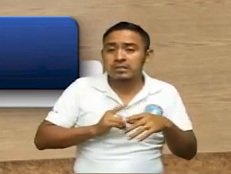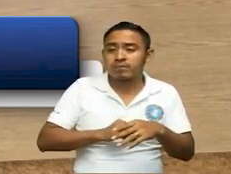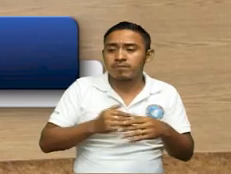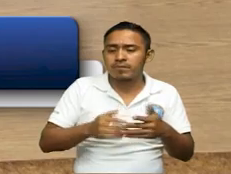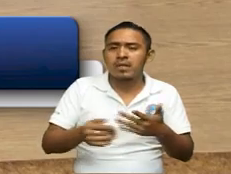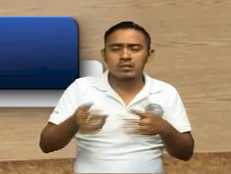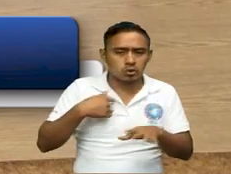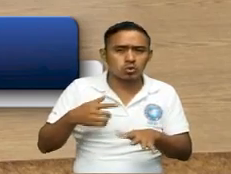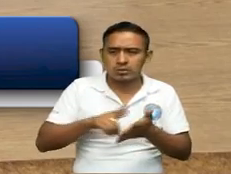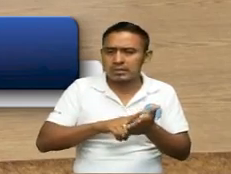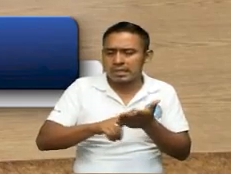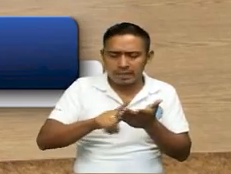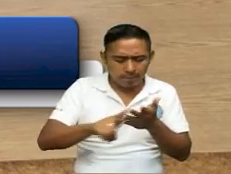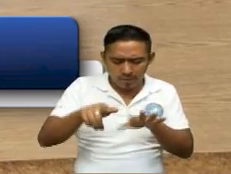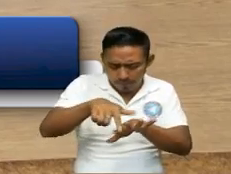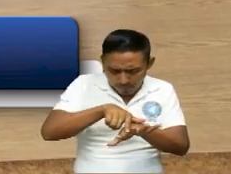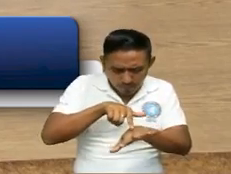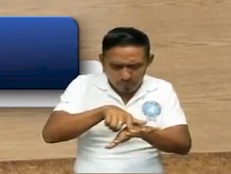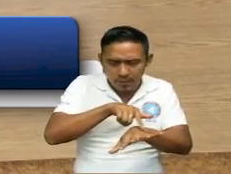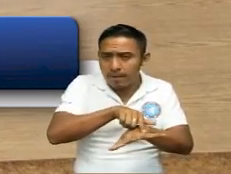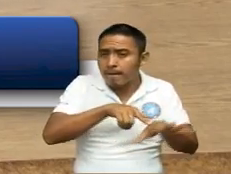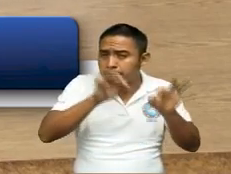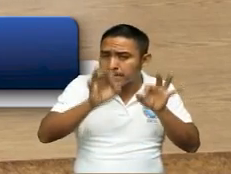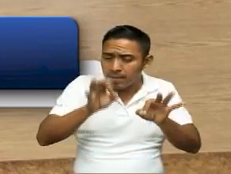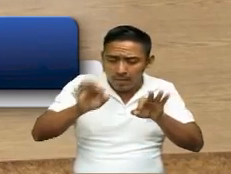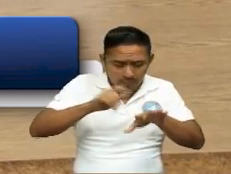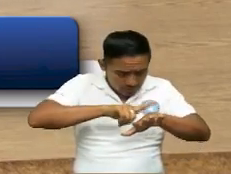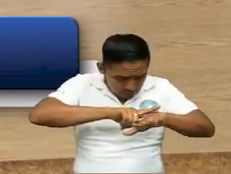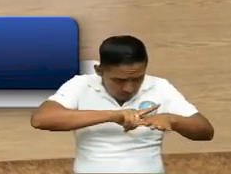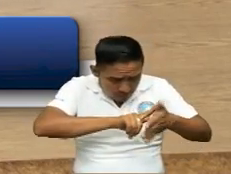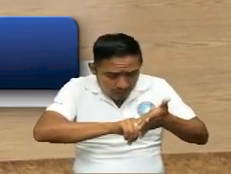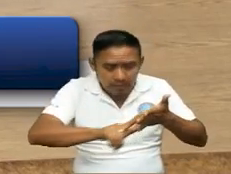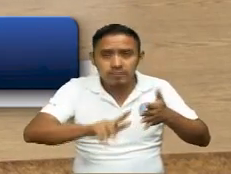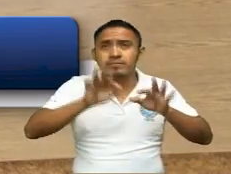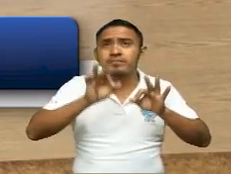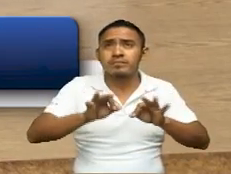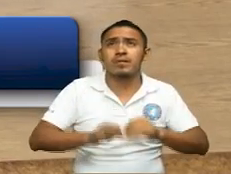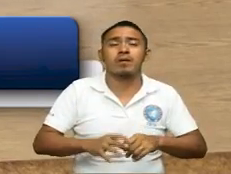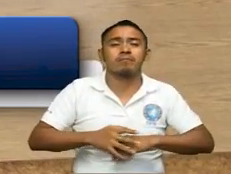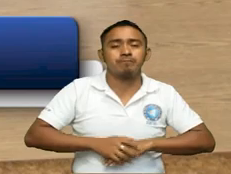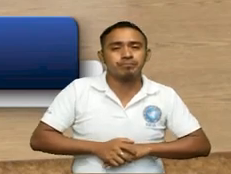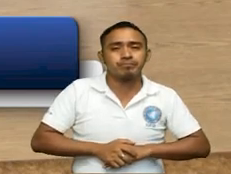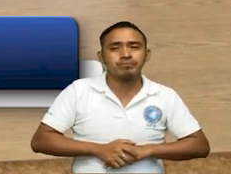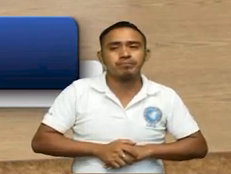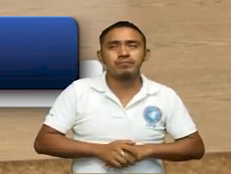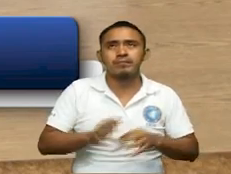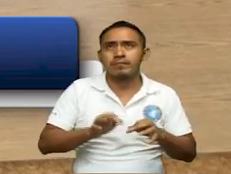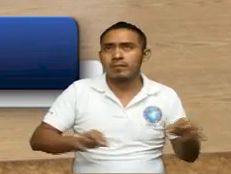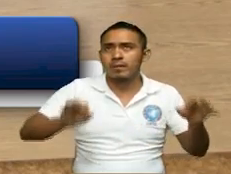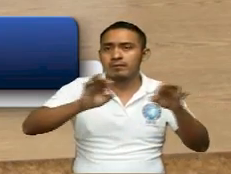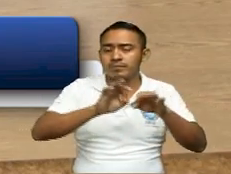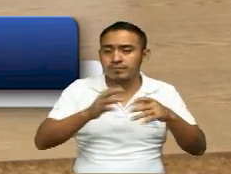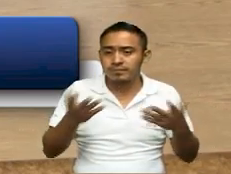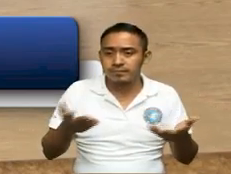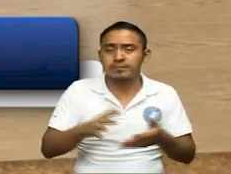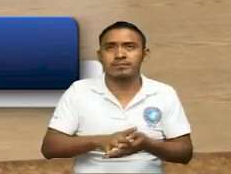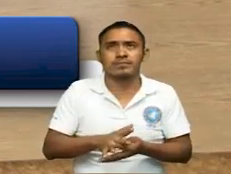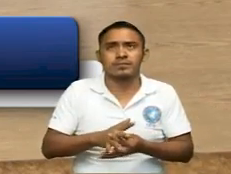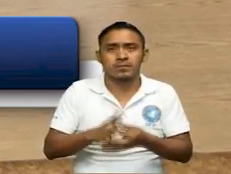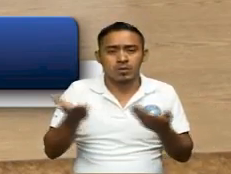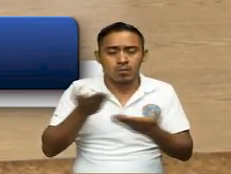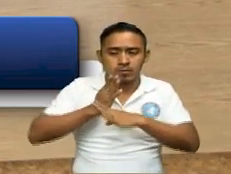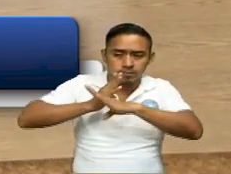seque muy bien los pies, por ejemplo. Hablando de los hongos en los pies, pues, pie atleta. Es muy importante ese tema porque esta es la clave principal para prevenir